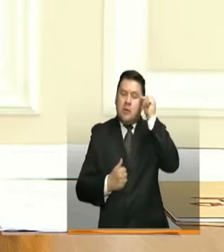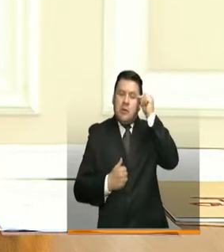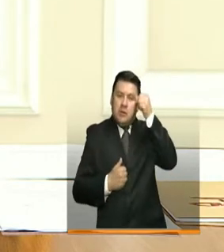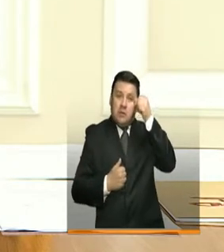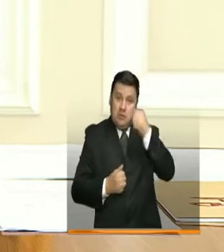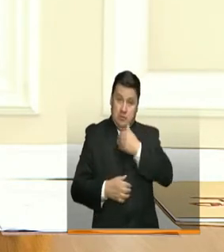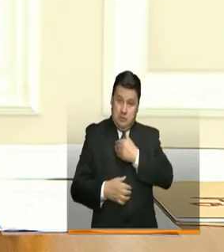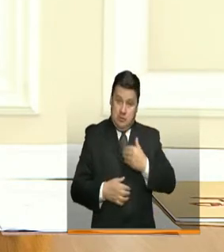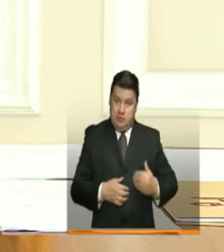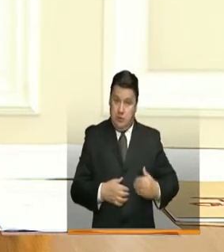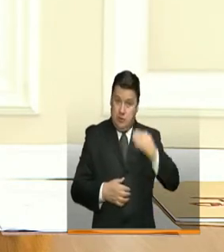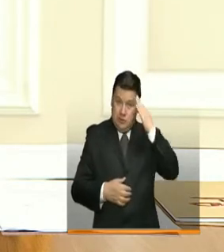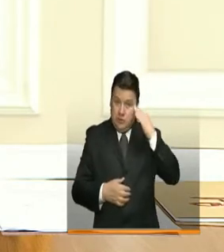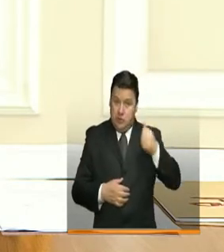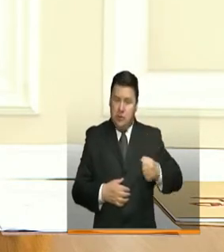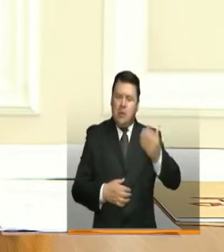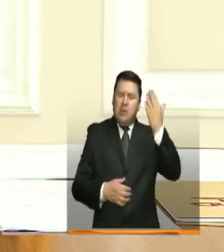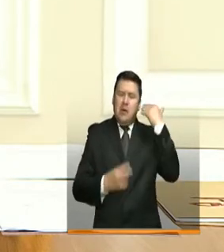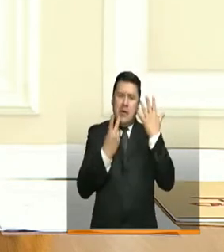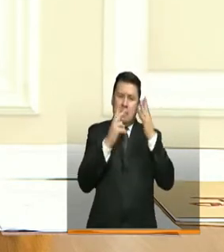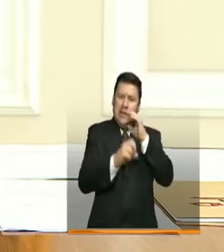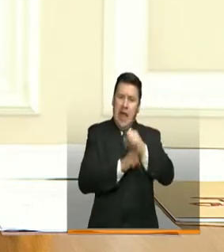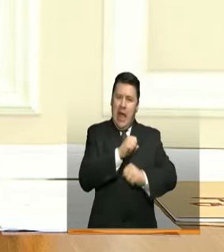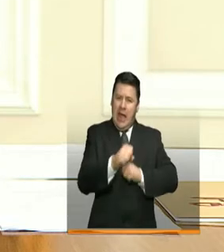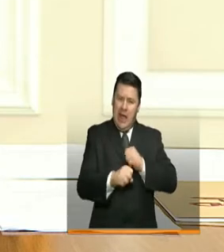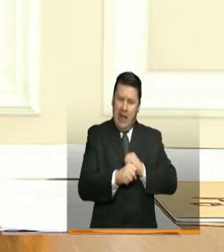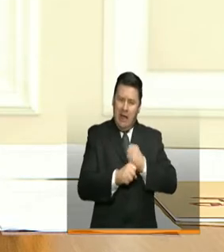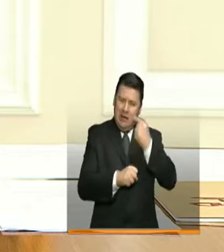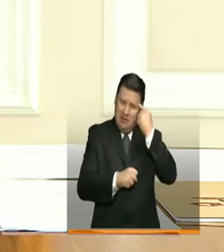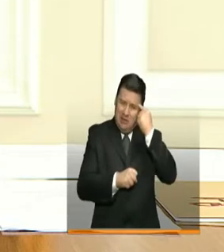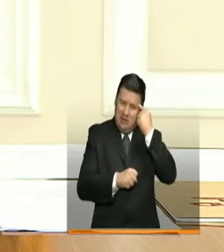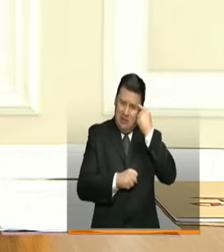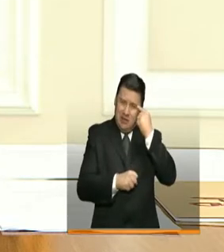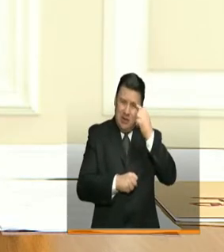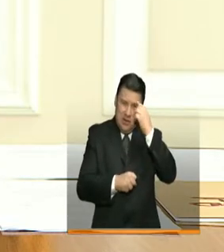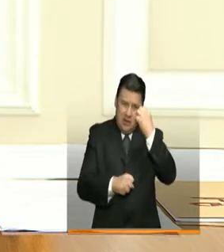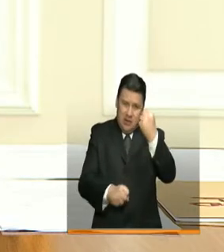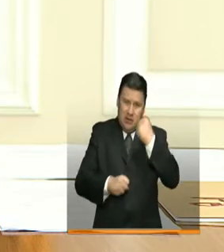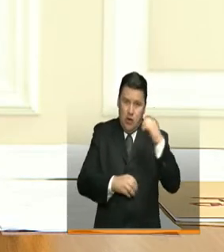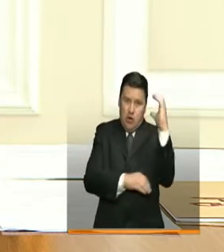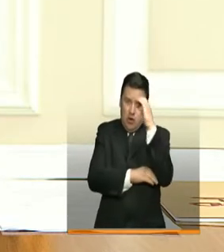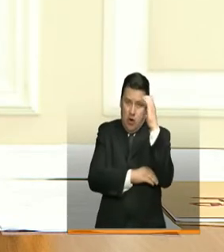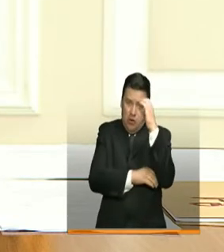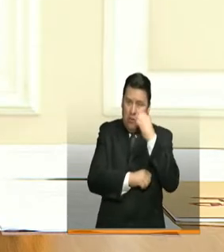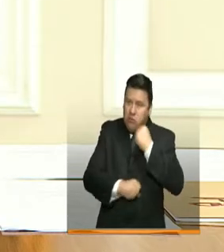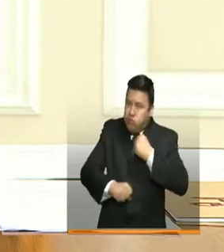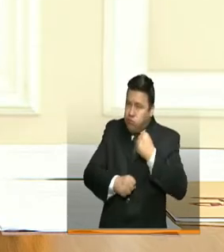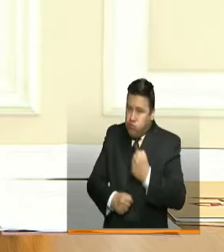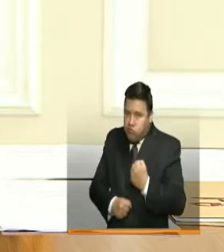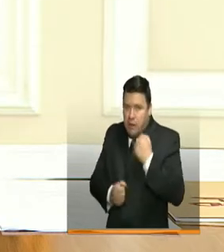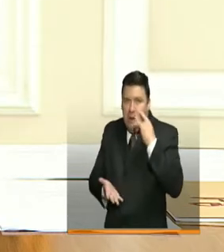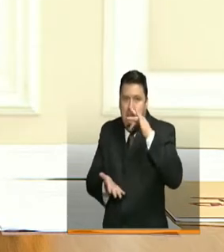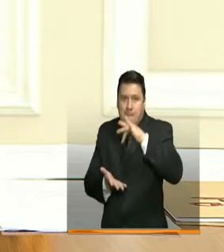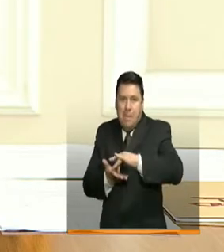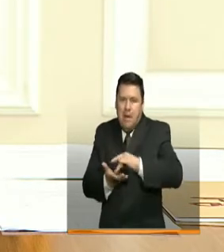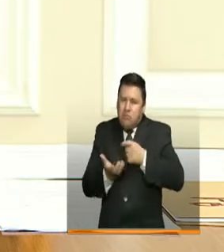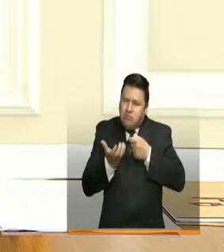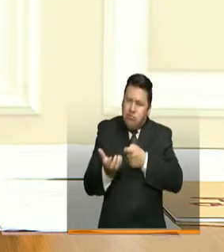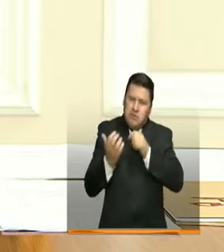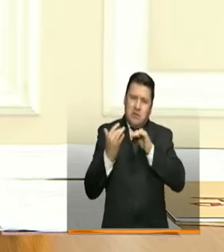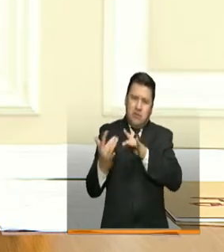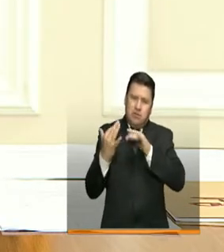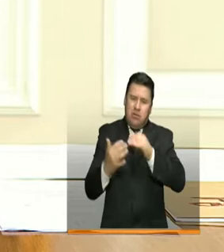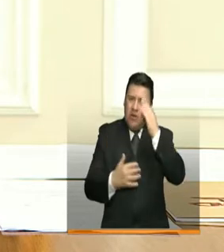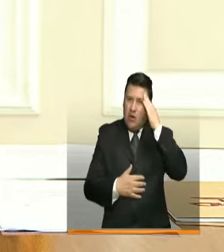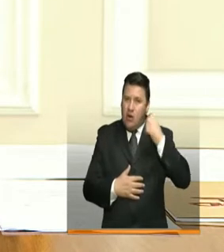él que hace 70 años un contingente de soldados colombianos estuvo participando en la Guerra de